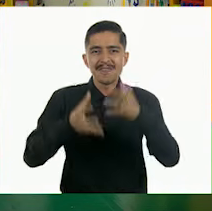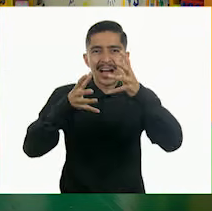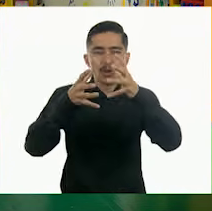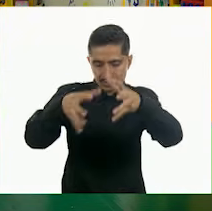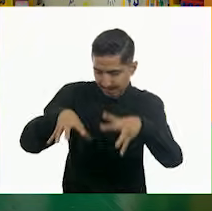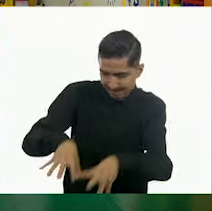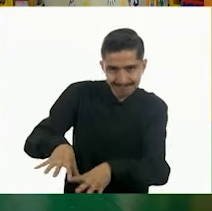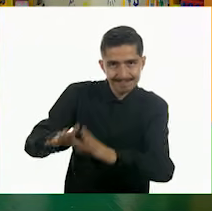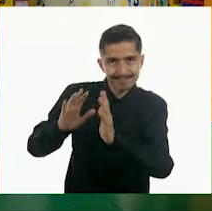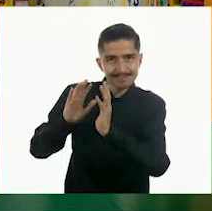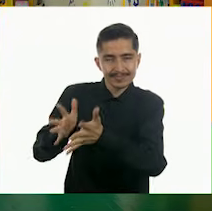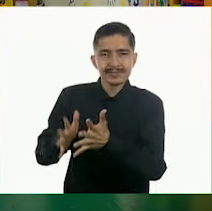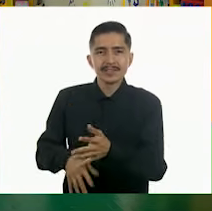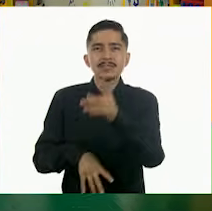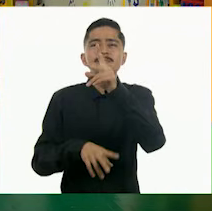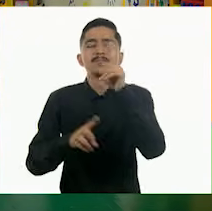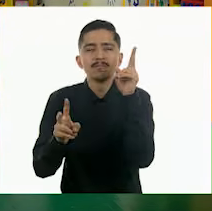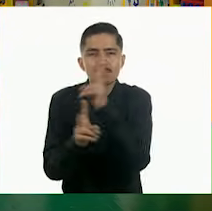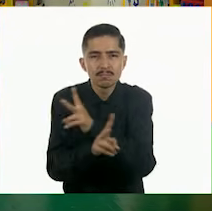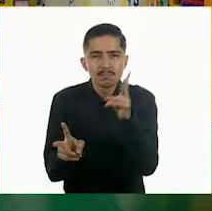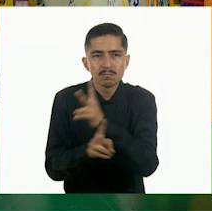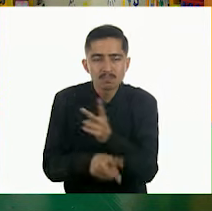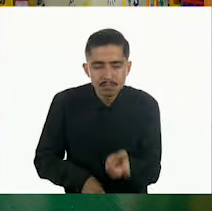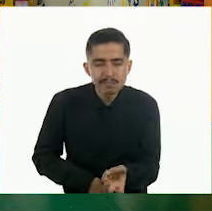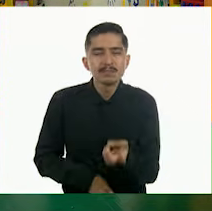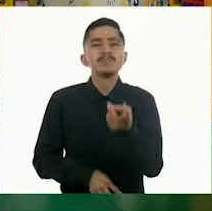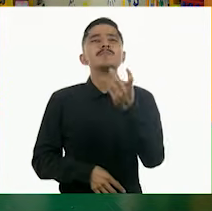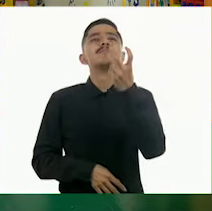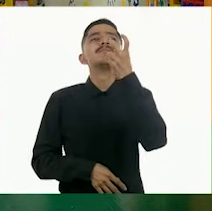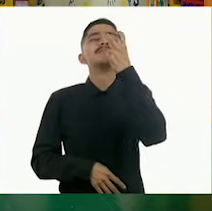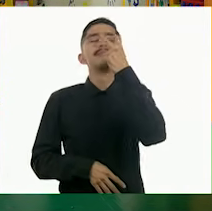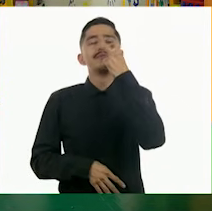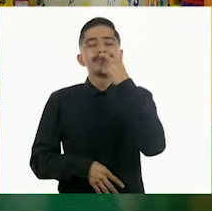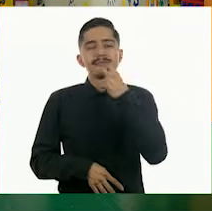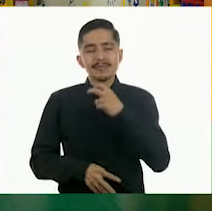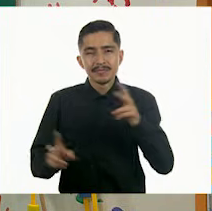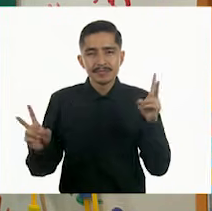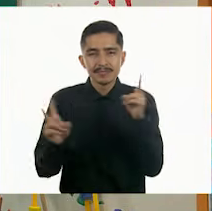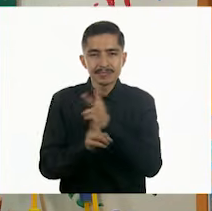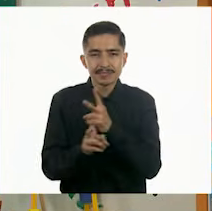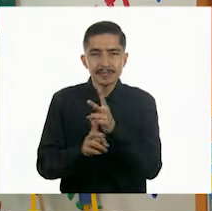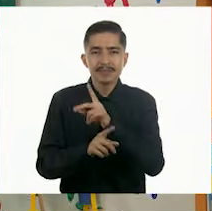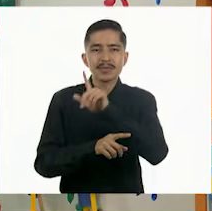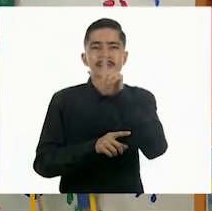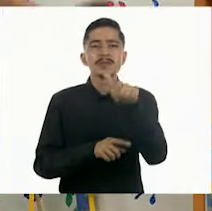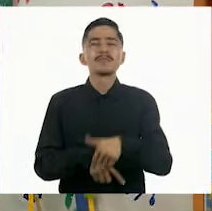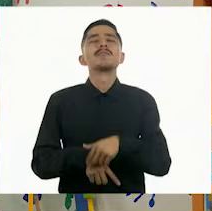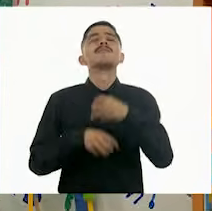dejamos. Respiramos profundo, Oscar. Sí. Y exhalamos.